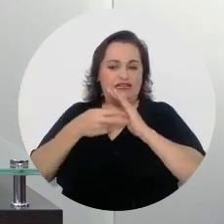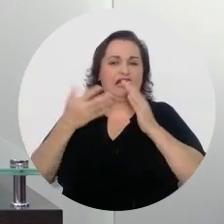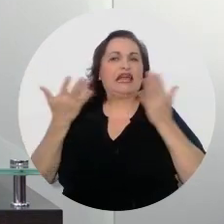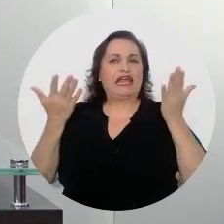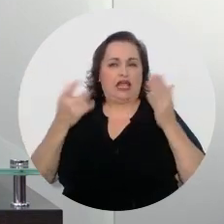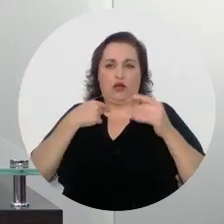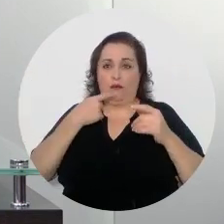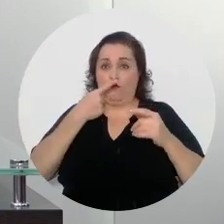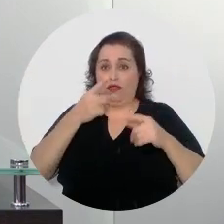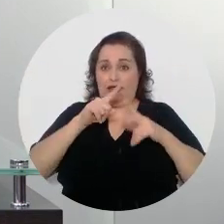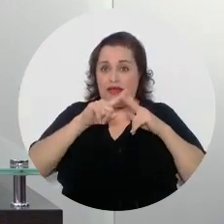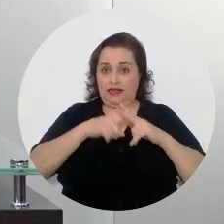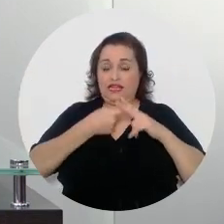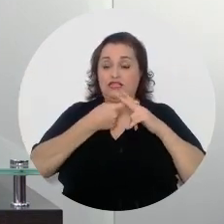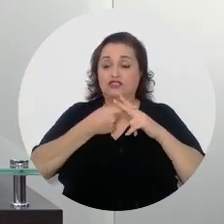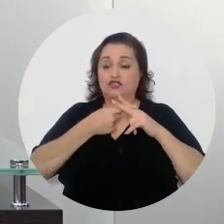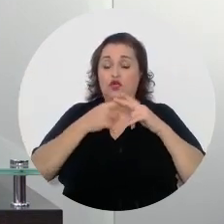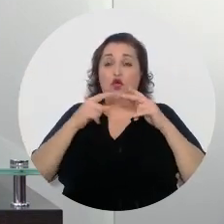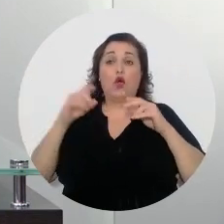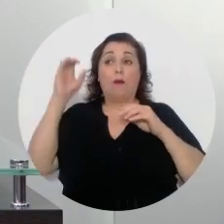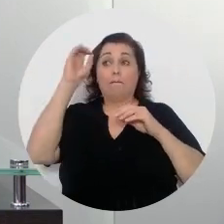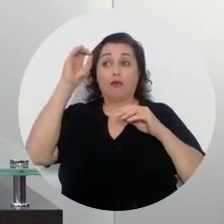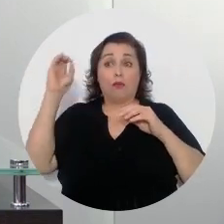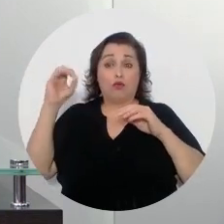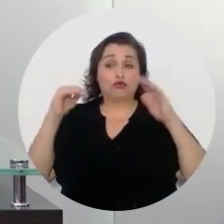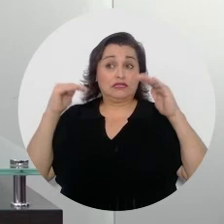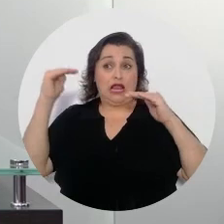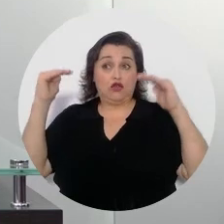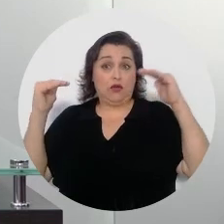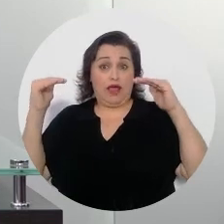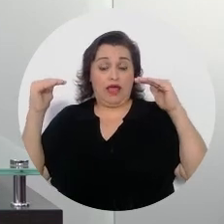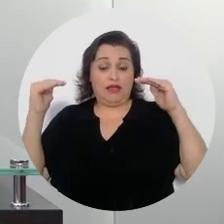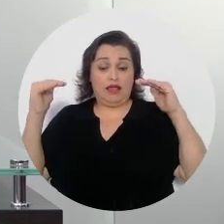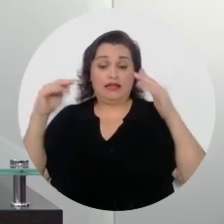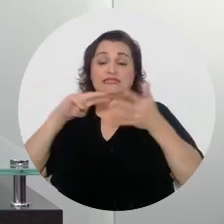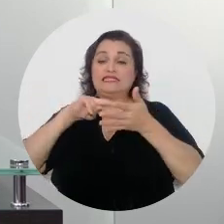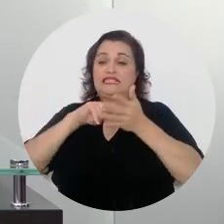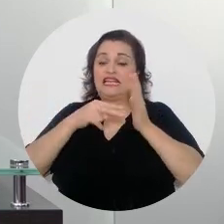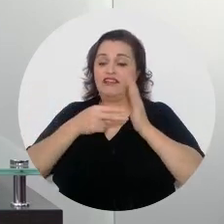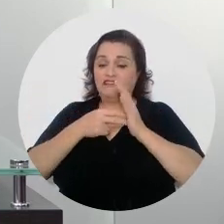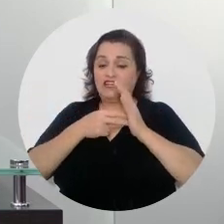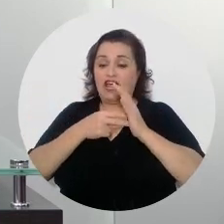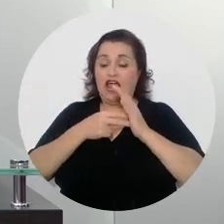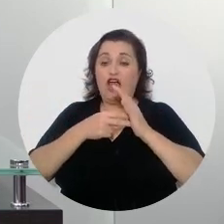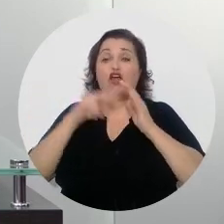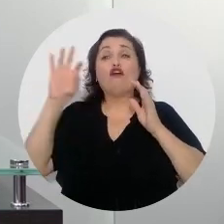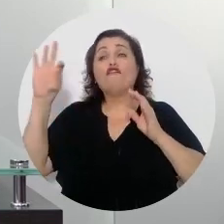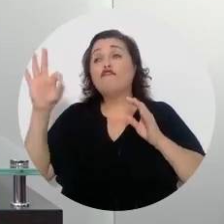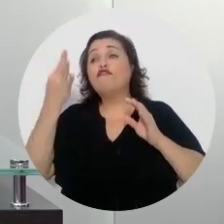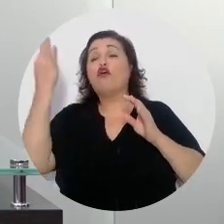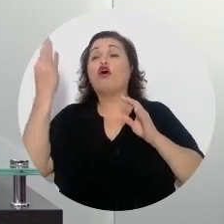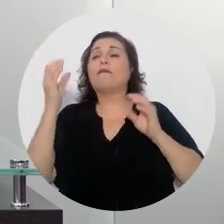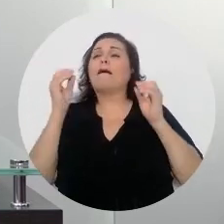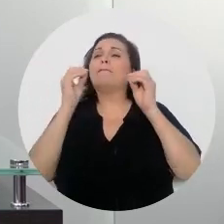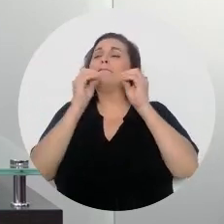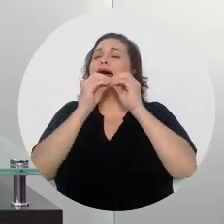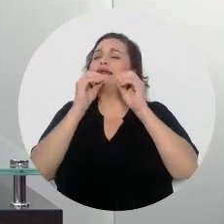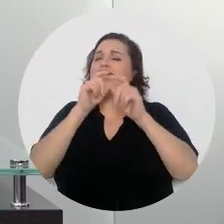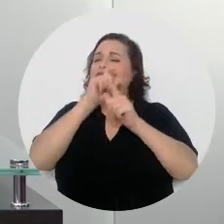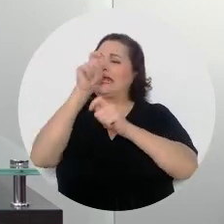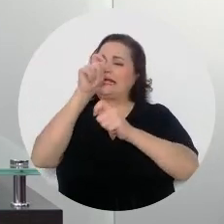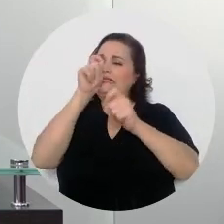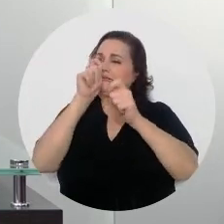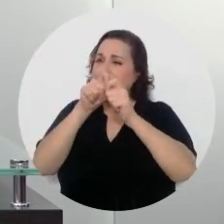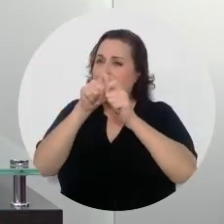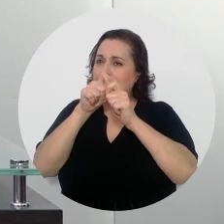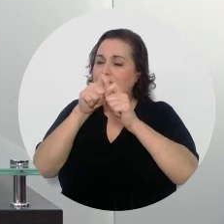¿Qué es la proporcionalidad? Que se los mencionaba al inicio. La proporcionalidad viene a ser que de la forma